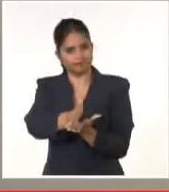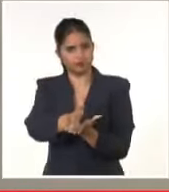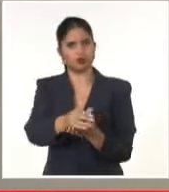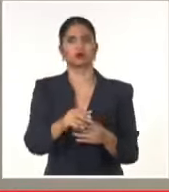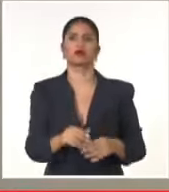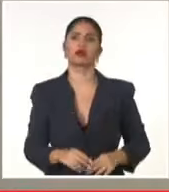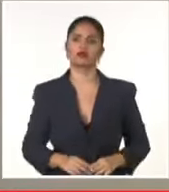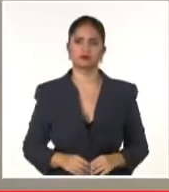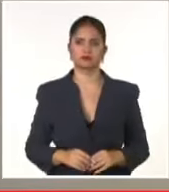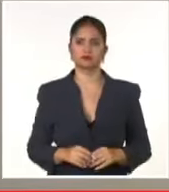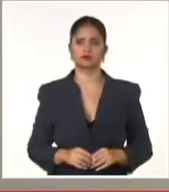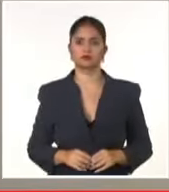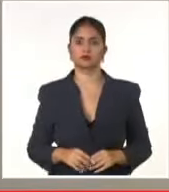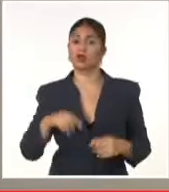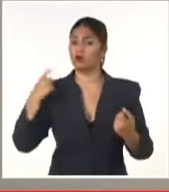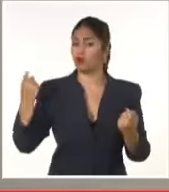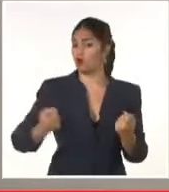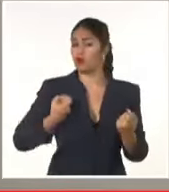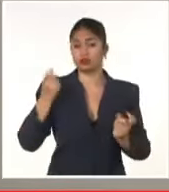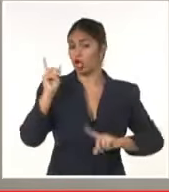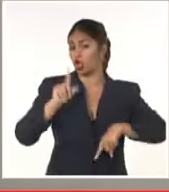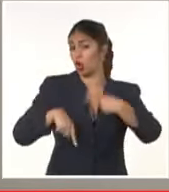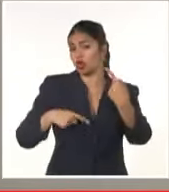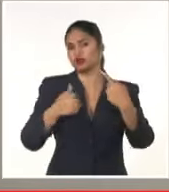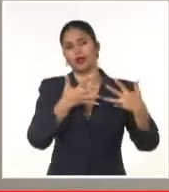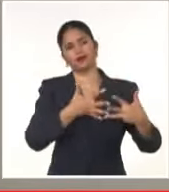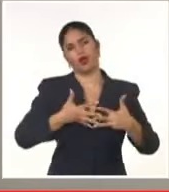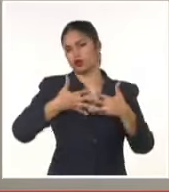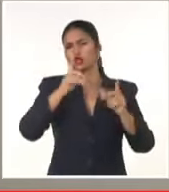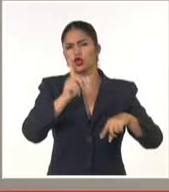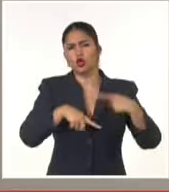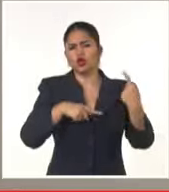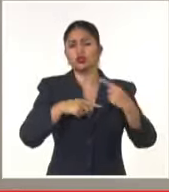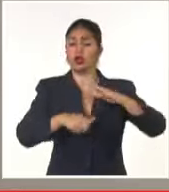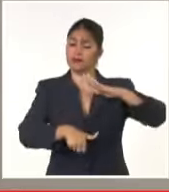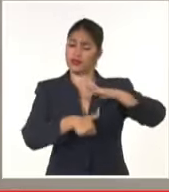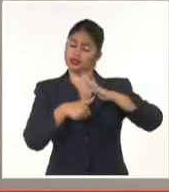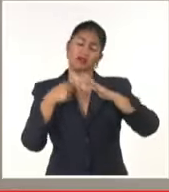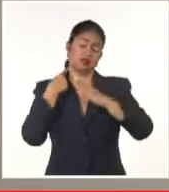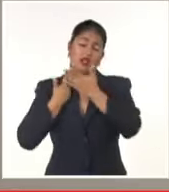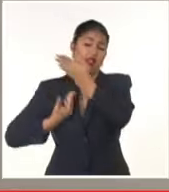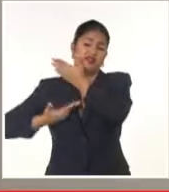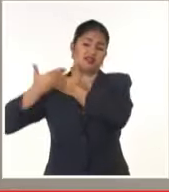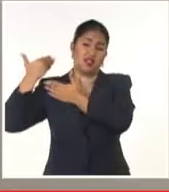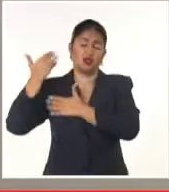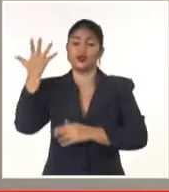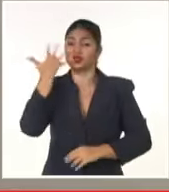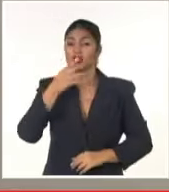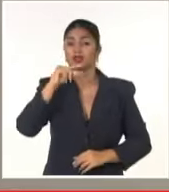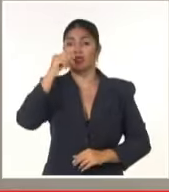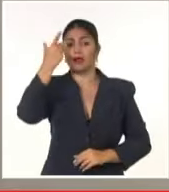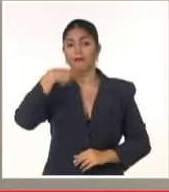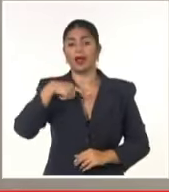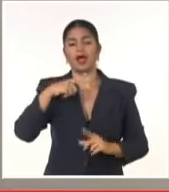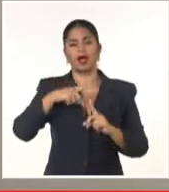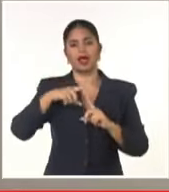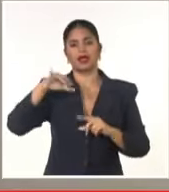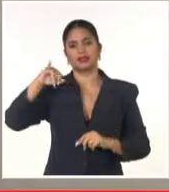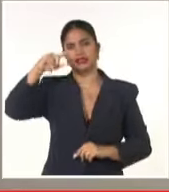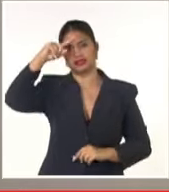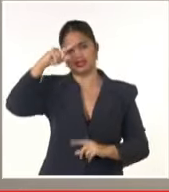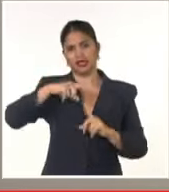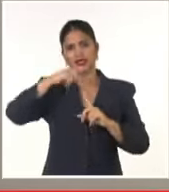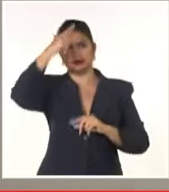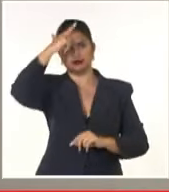estaba luchando contra la dictadura de Batista. Y tener la suerte y la dicha de integrar una revolución que